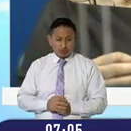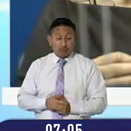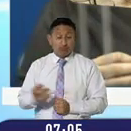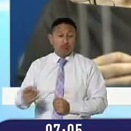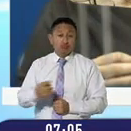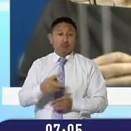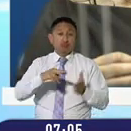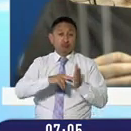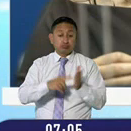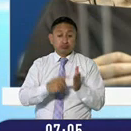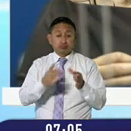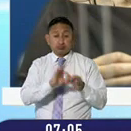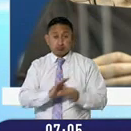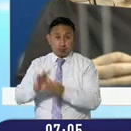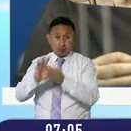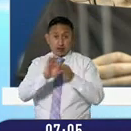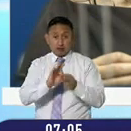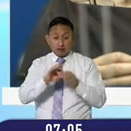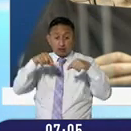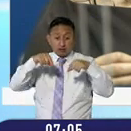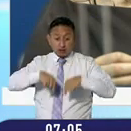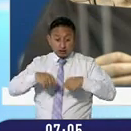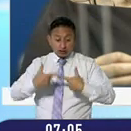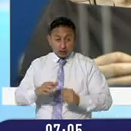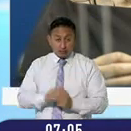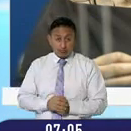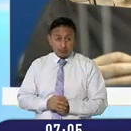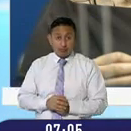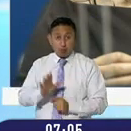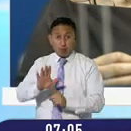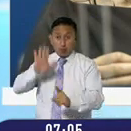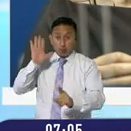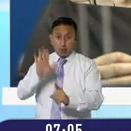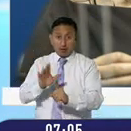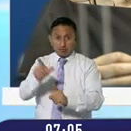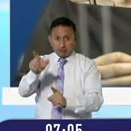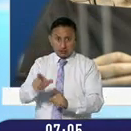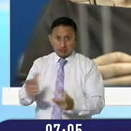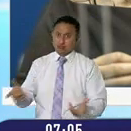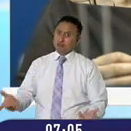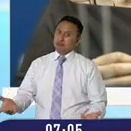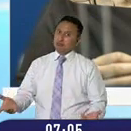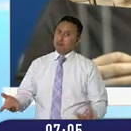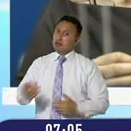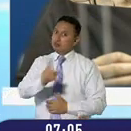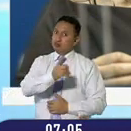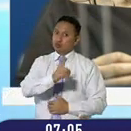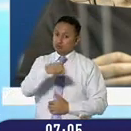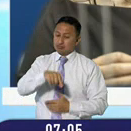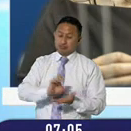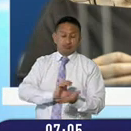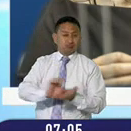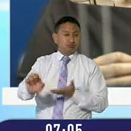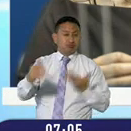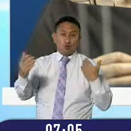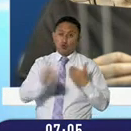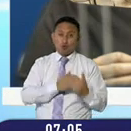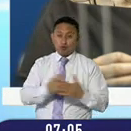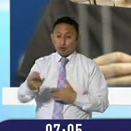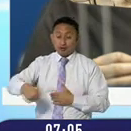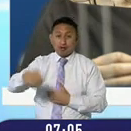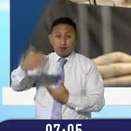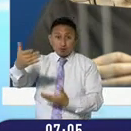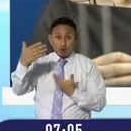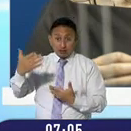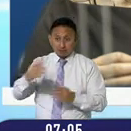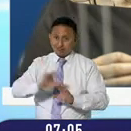de esta mesa legislativa hayan recibido hasta amenazas a su integridad. Eso debe ser rechazado independientemente de las posturas que tengamos en esta